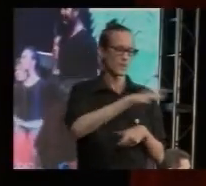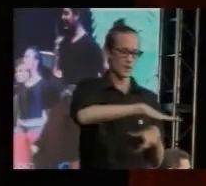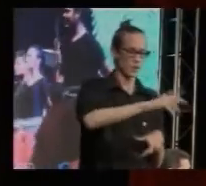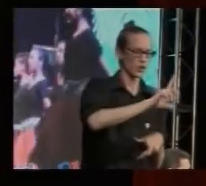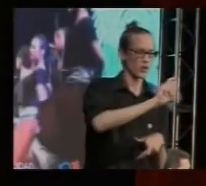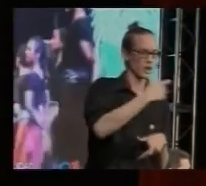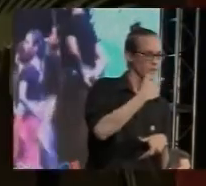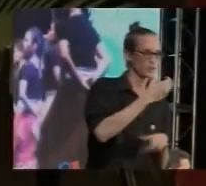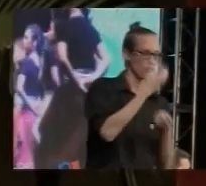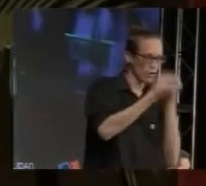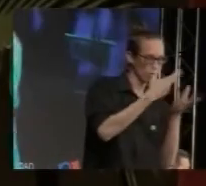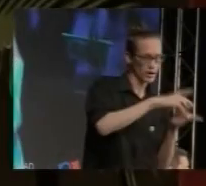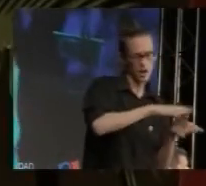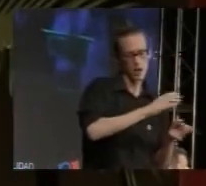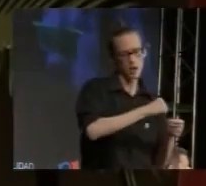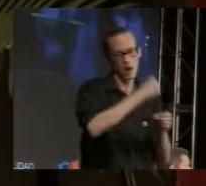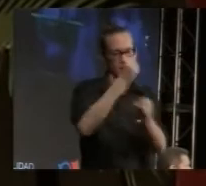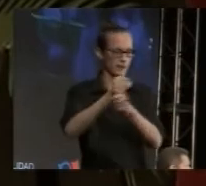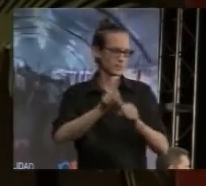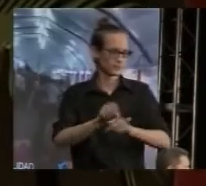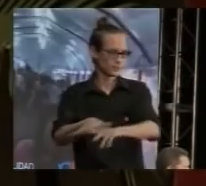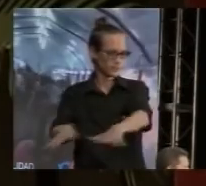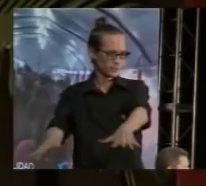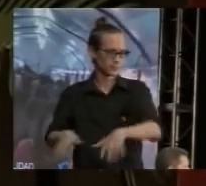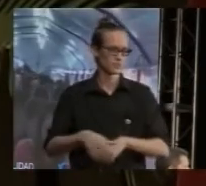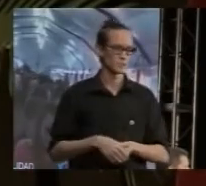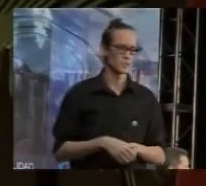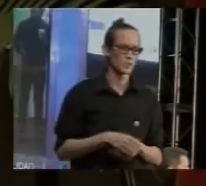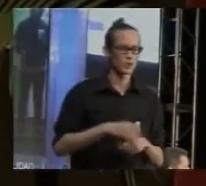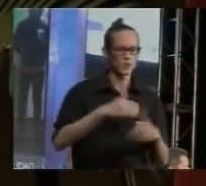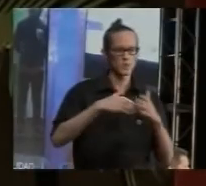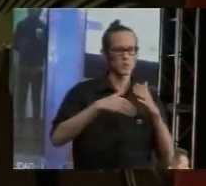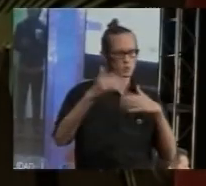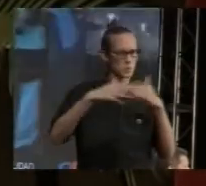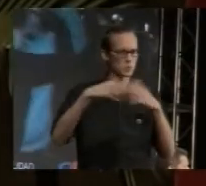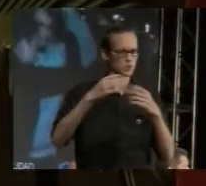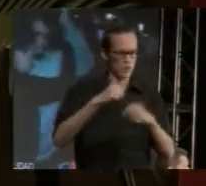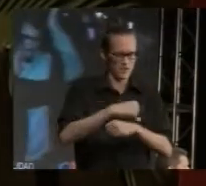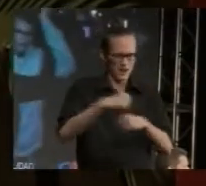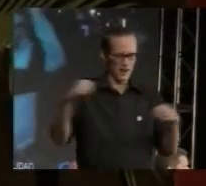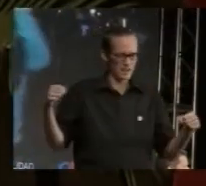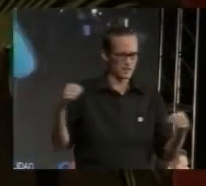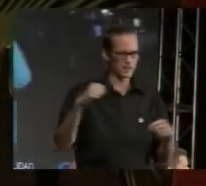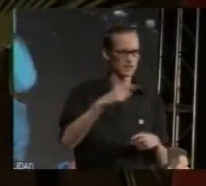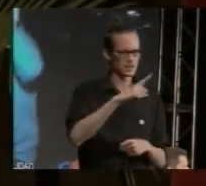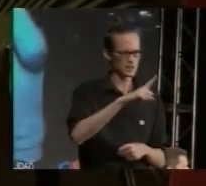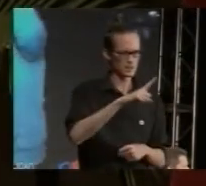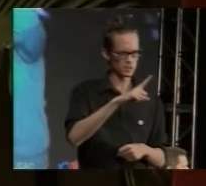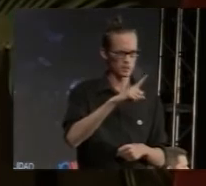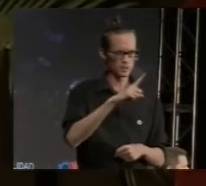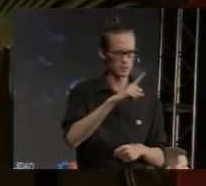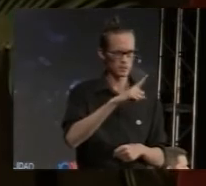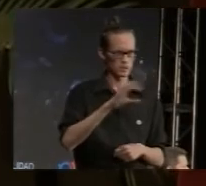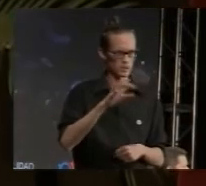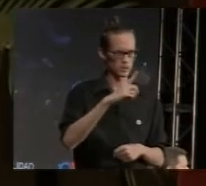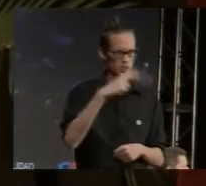desembocadura. Una obra muy grande de 180 millones de pesos. Estamos ejecutando el Promeva 3,